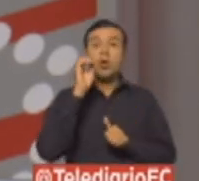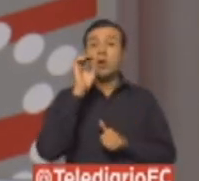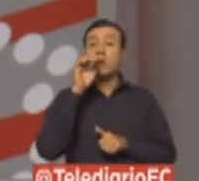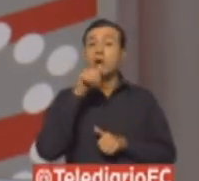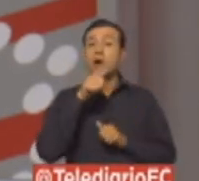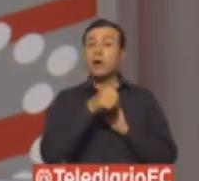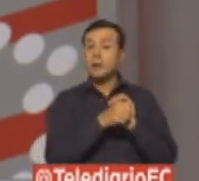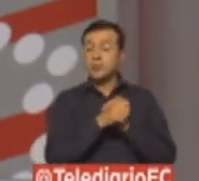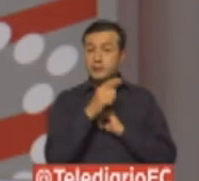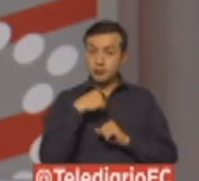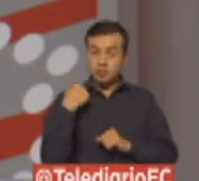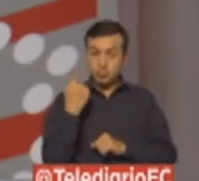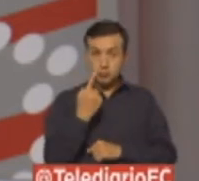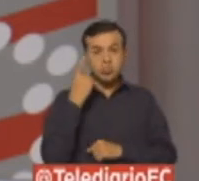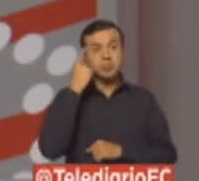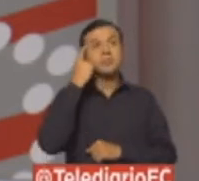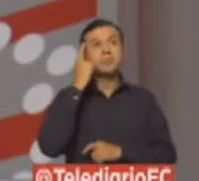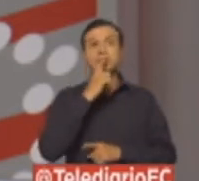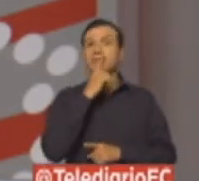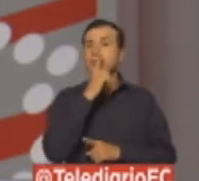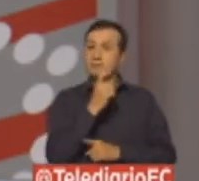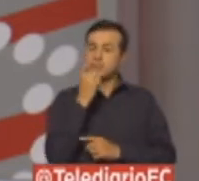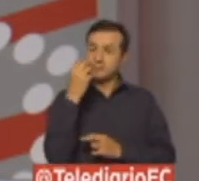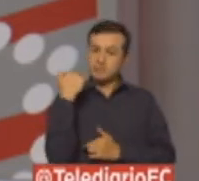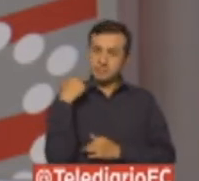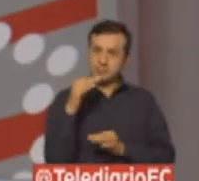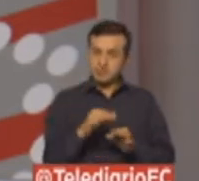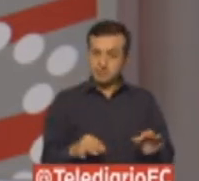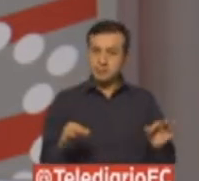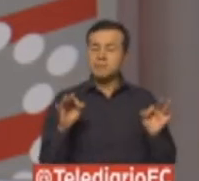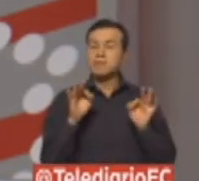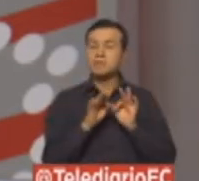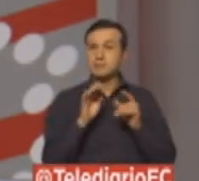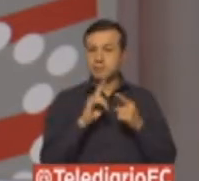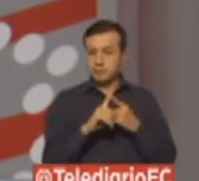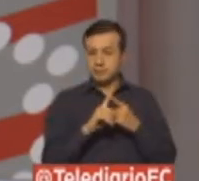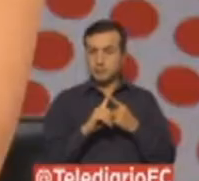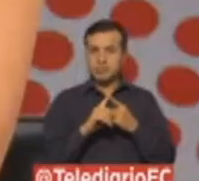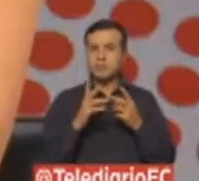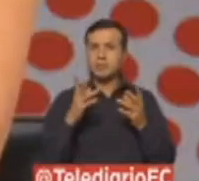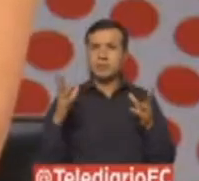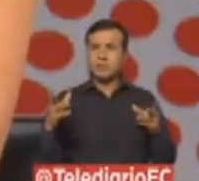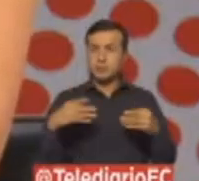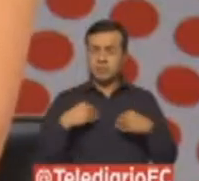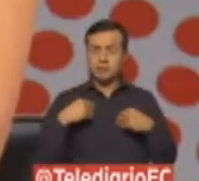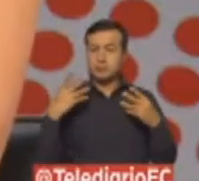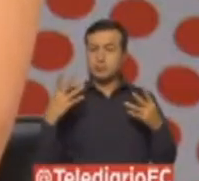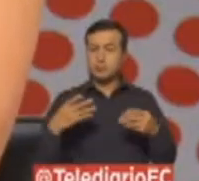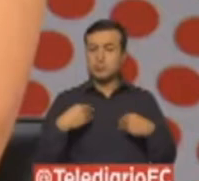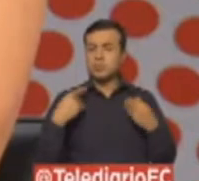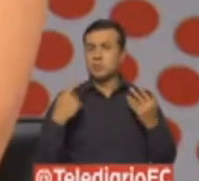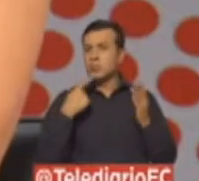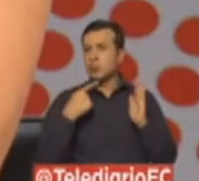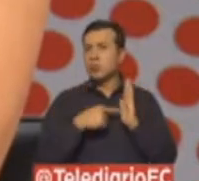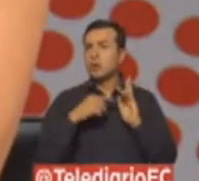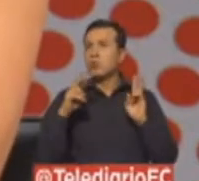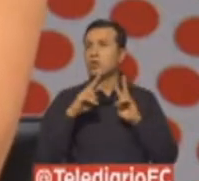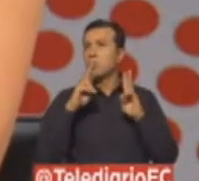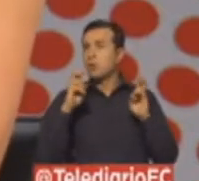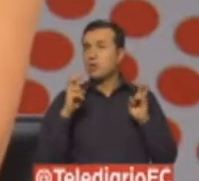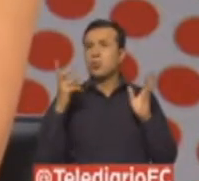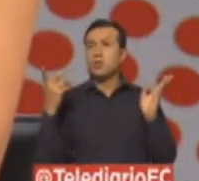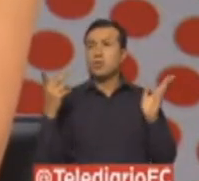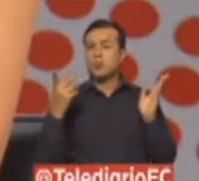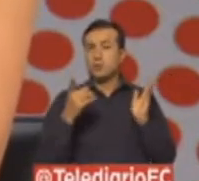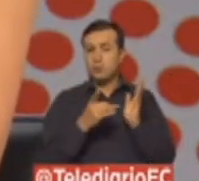entonces si nosotros desarrollamos esa responsabilidad es muy importante el hort ante aceptación tiene pues el tema de